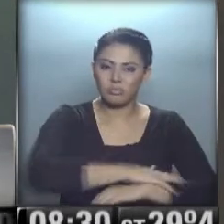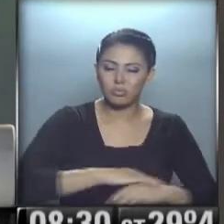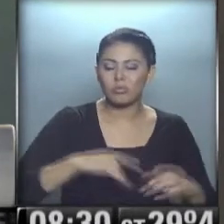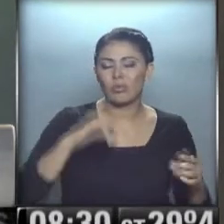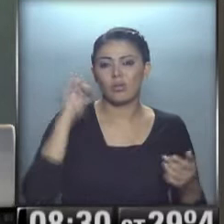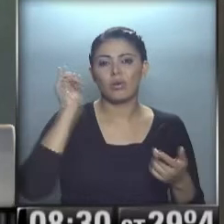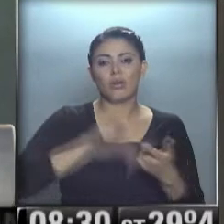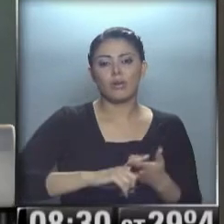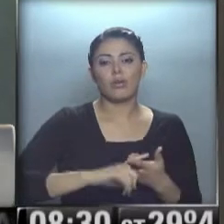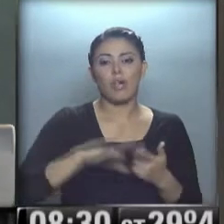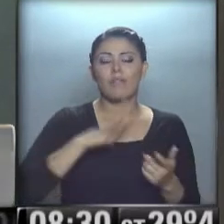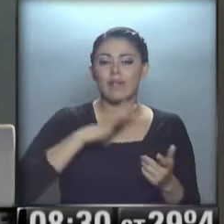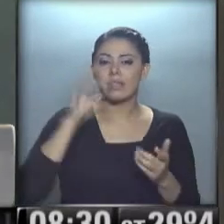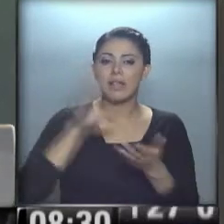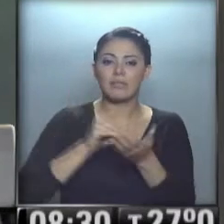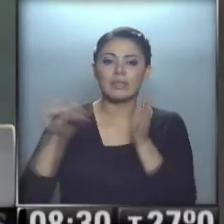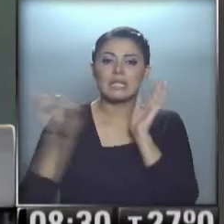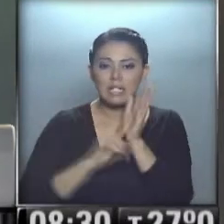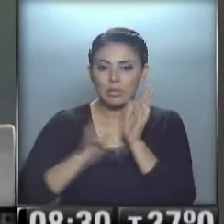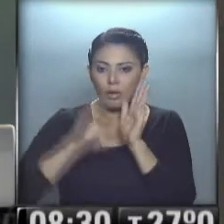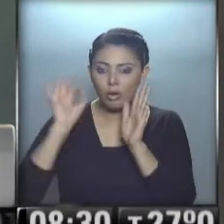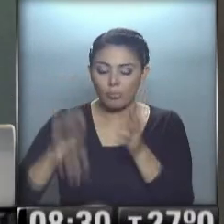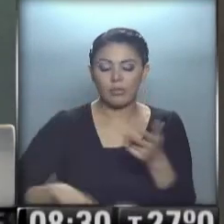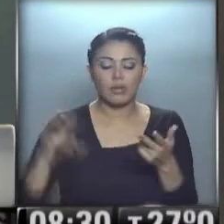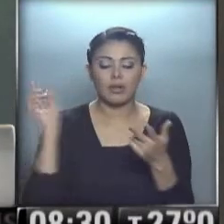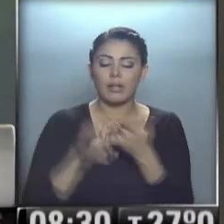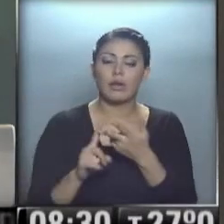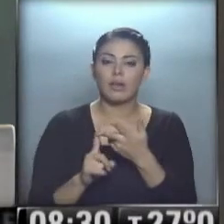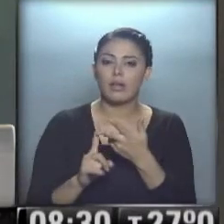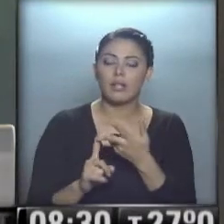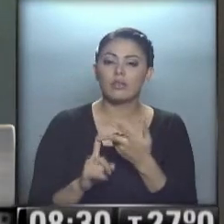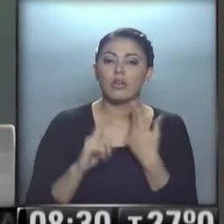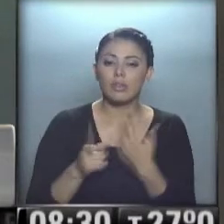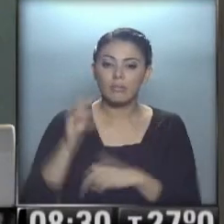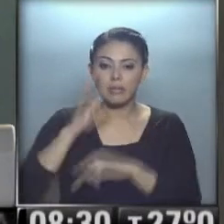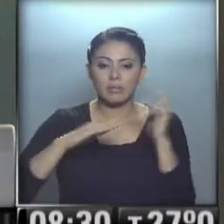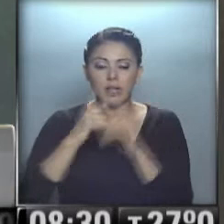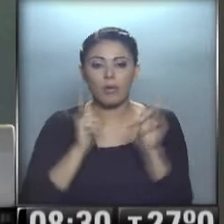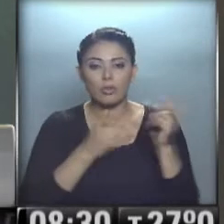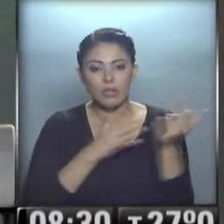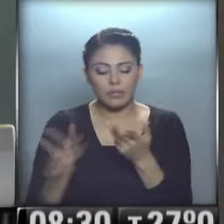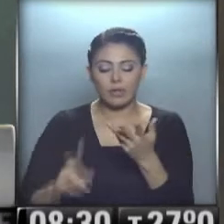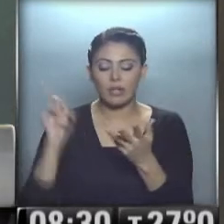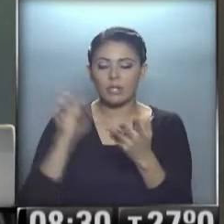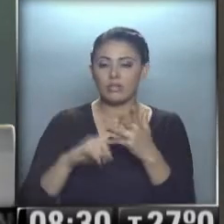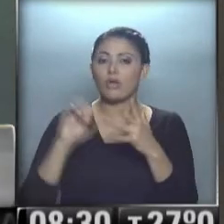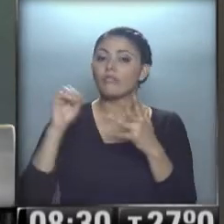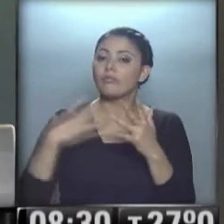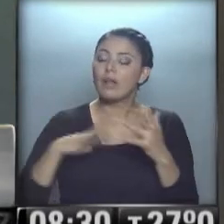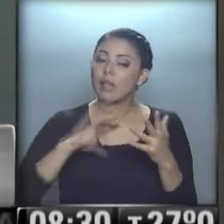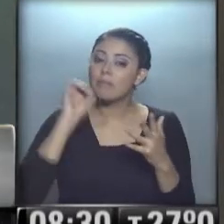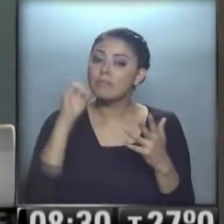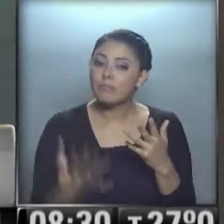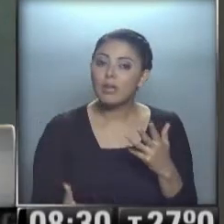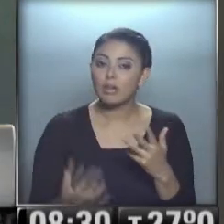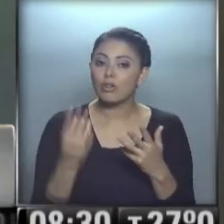espontáneo, titularización de tierras pendientes, mecanismos de acceso a infraestructura de servicios, mejoramientos sustantivos de